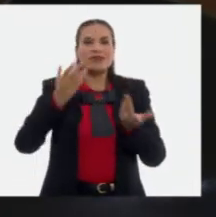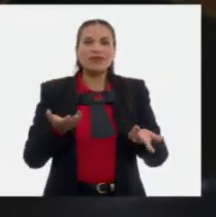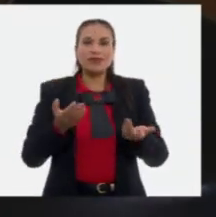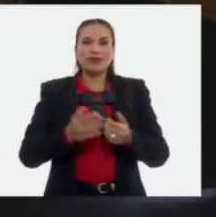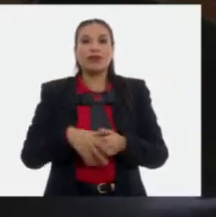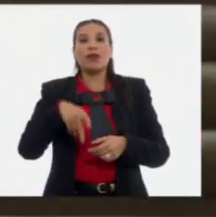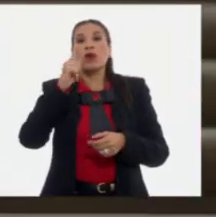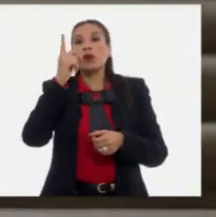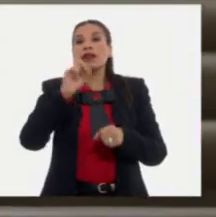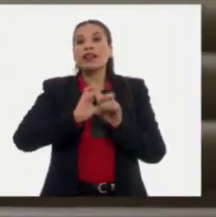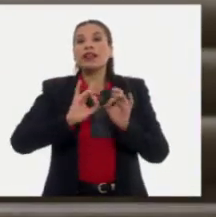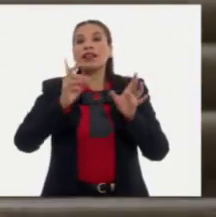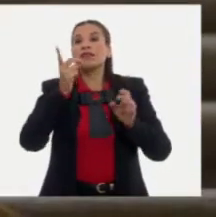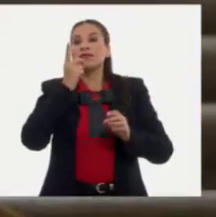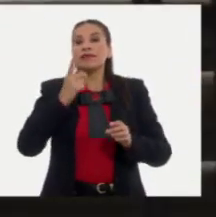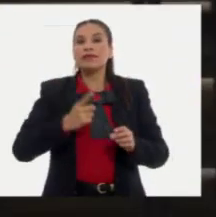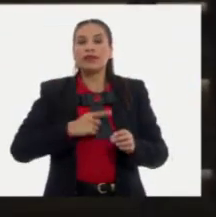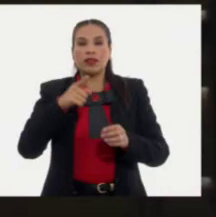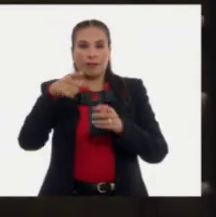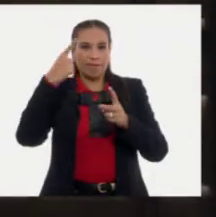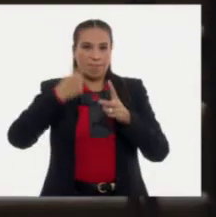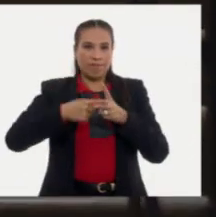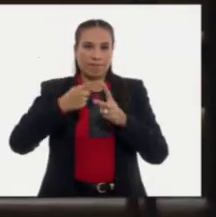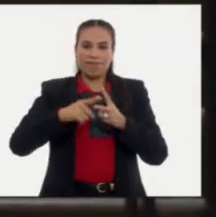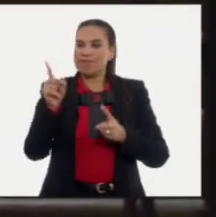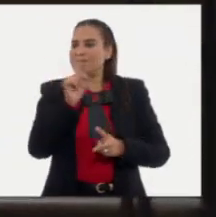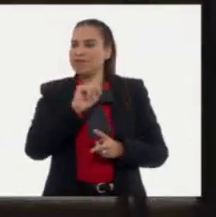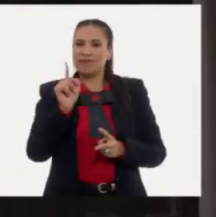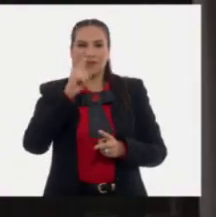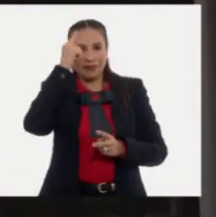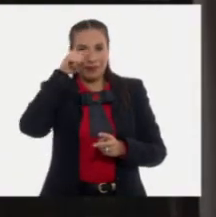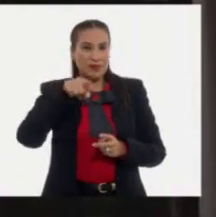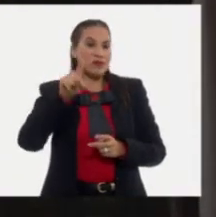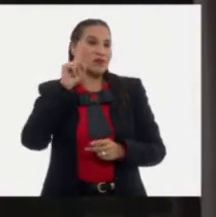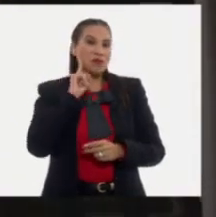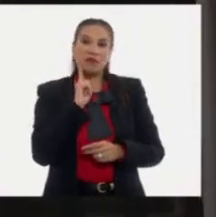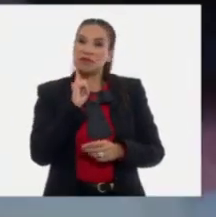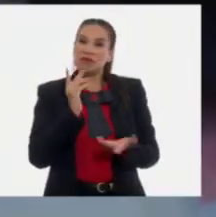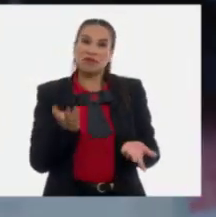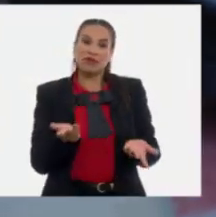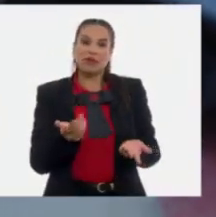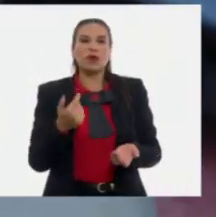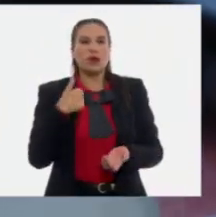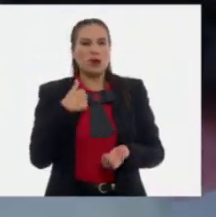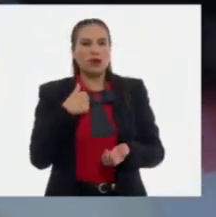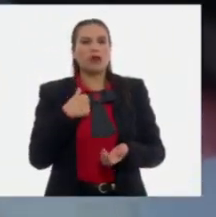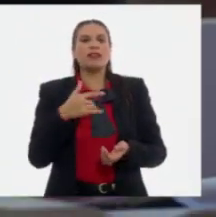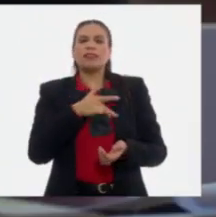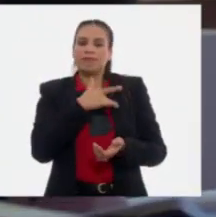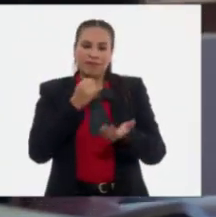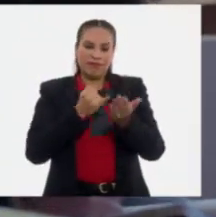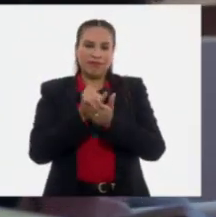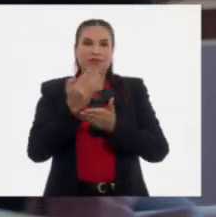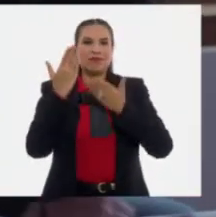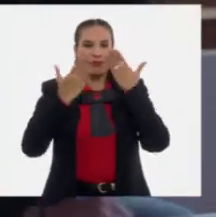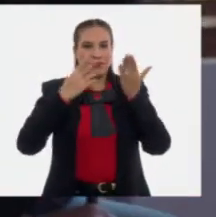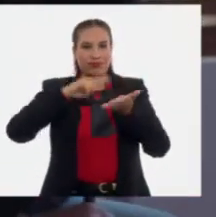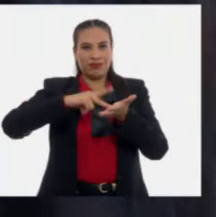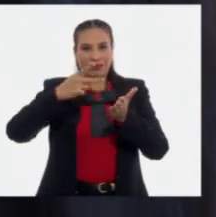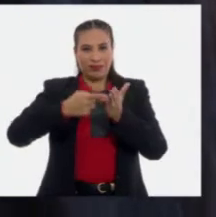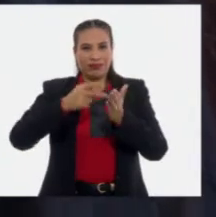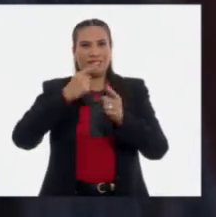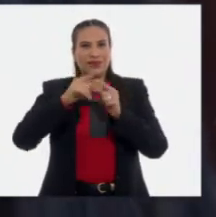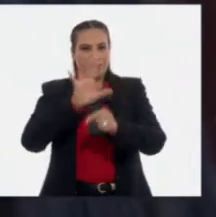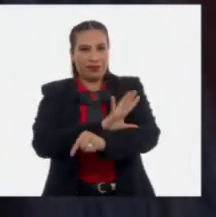Un día alguien me dijo: las matemáticas no son para mujeres. Así que decidí estudiar ingeniería en energía